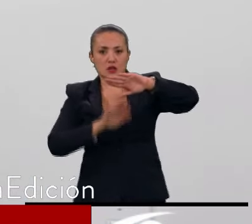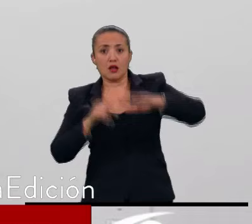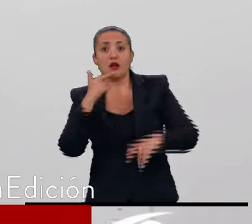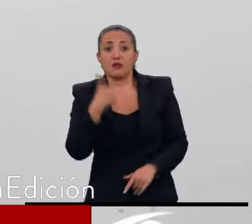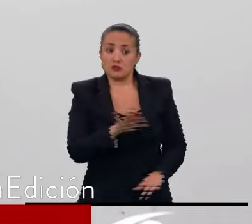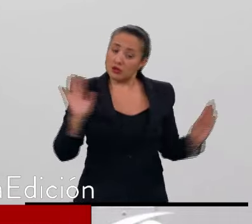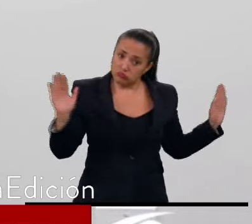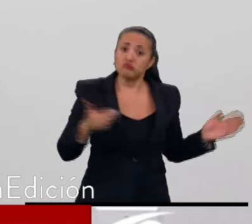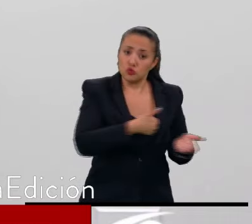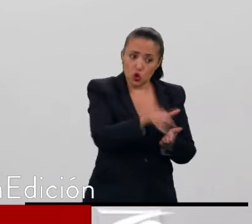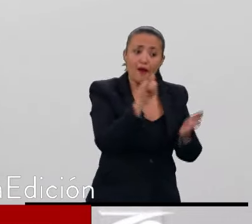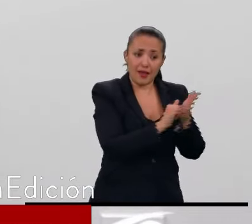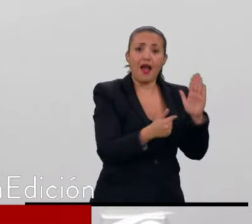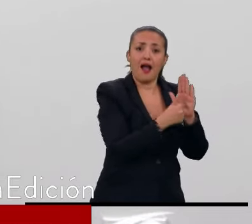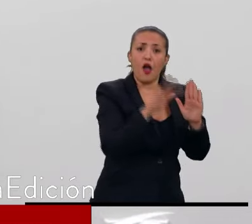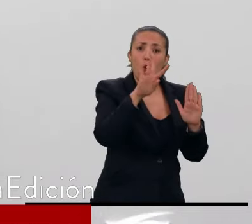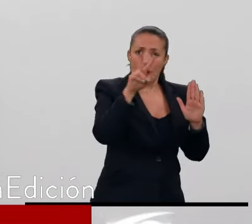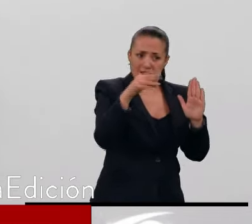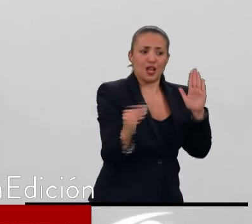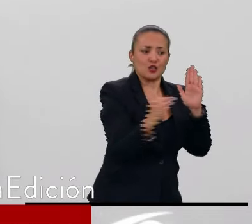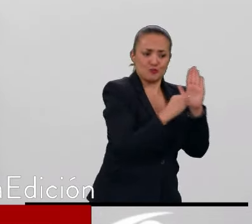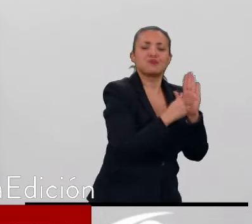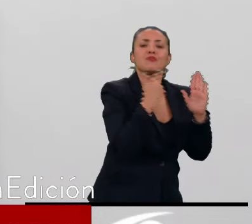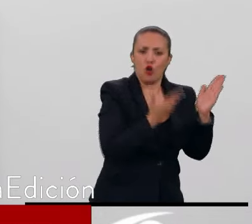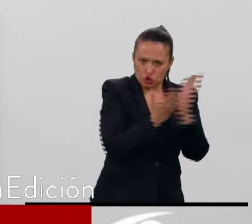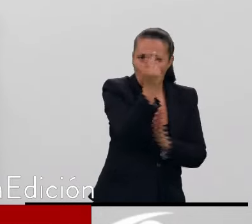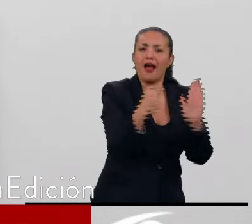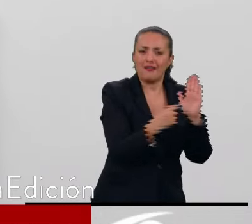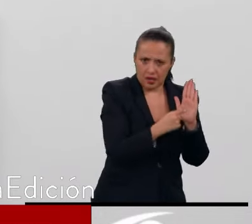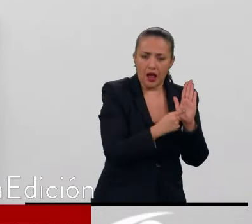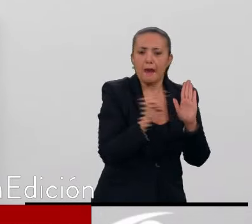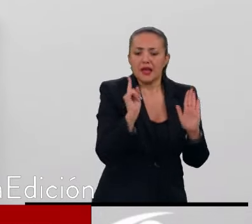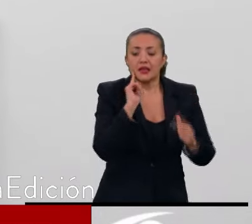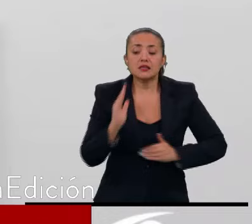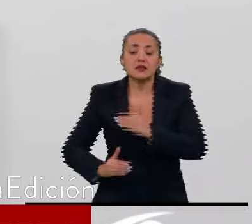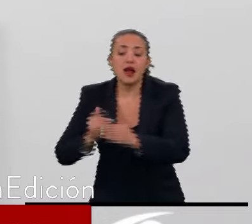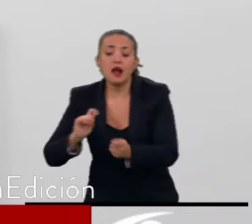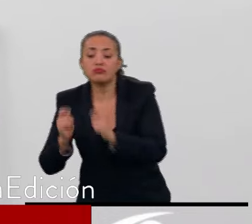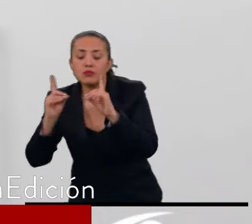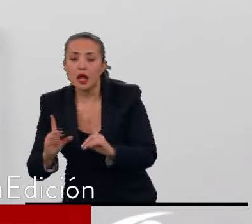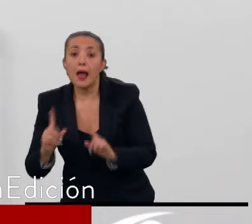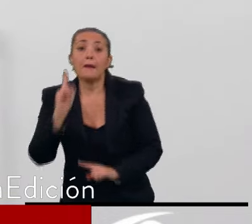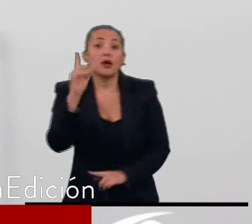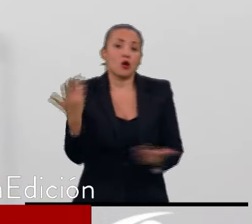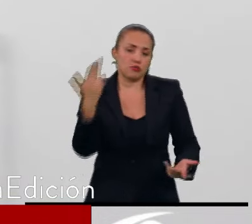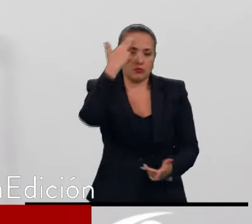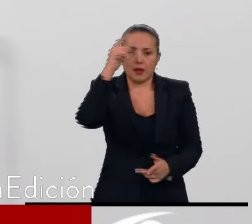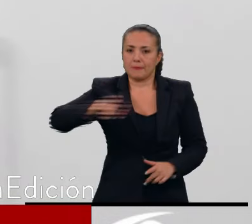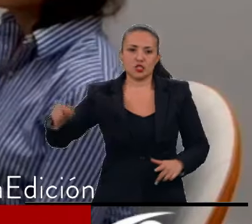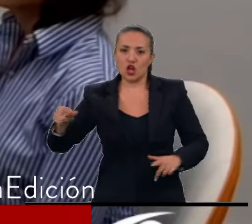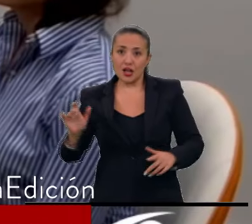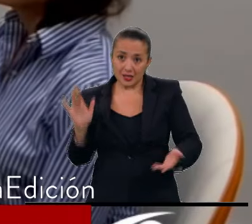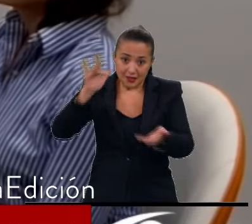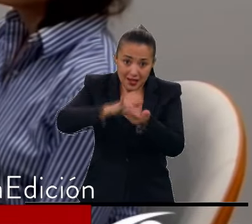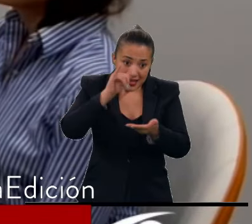va a seguir implementándose mientras que nosotros hacemos esta determinación entonces obviamente las personas no deben llegar a frontera bajo